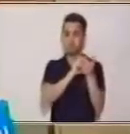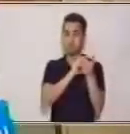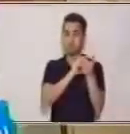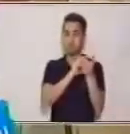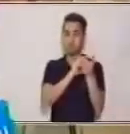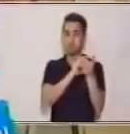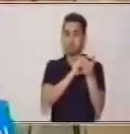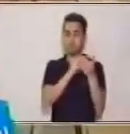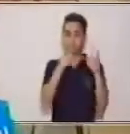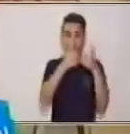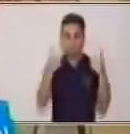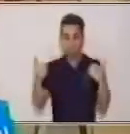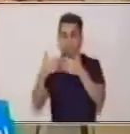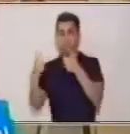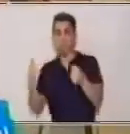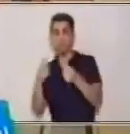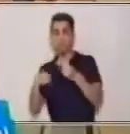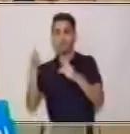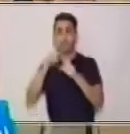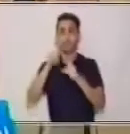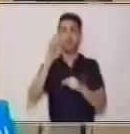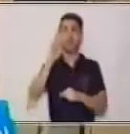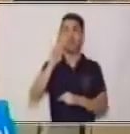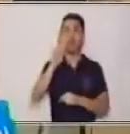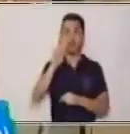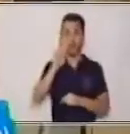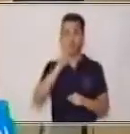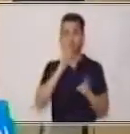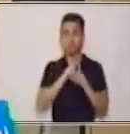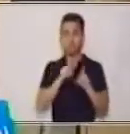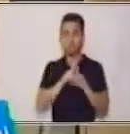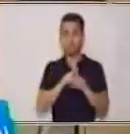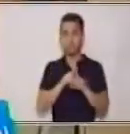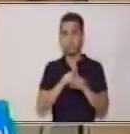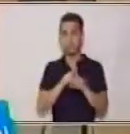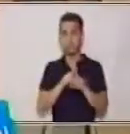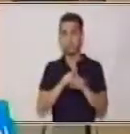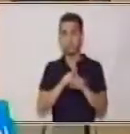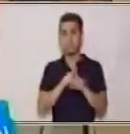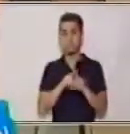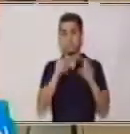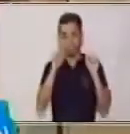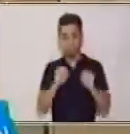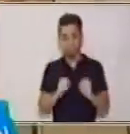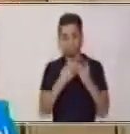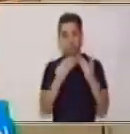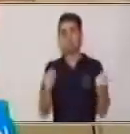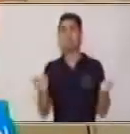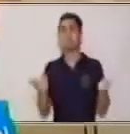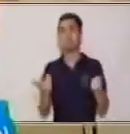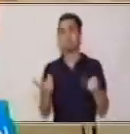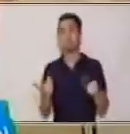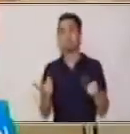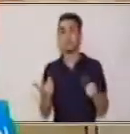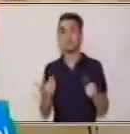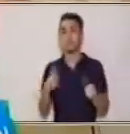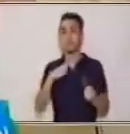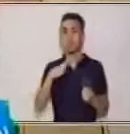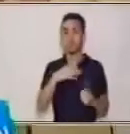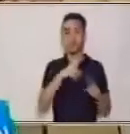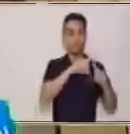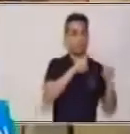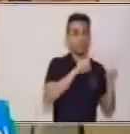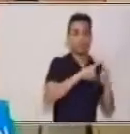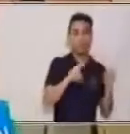el factor al cuadrado también, para que de esa manera usted se dé cuenta que puede resolverlo también, aún teniendo valores diferentes a